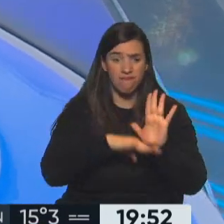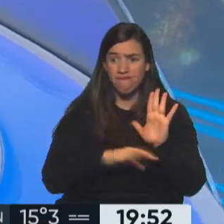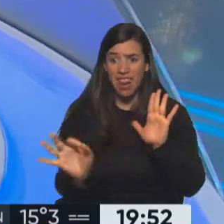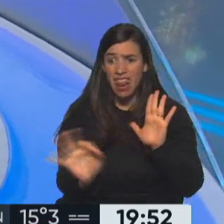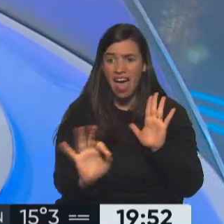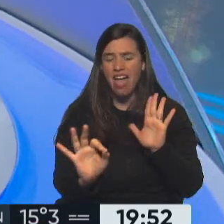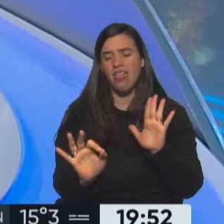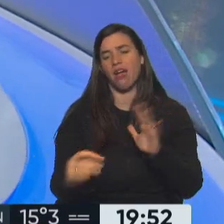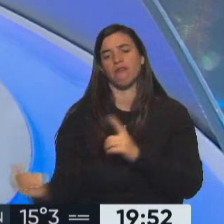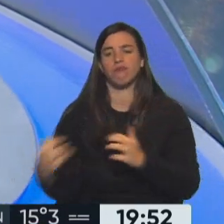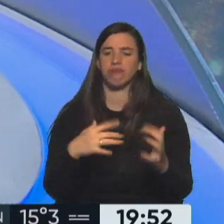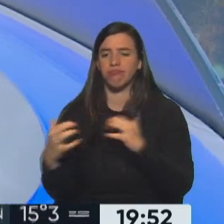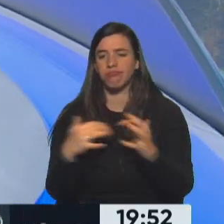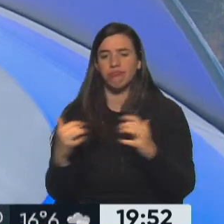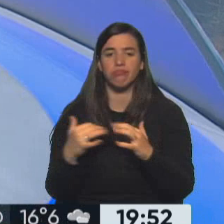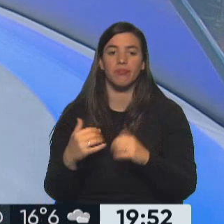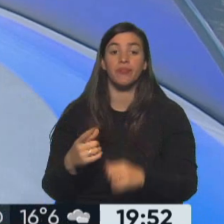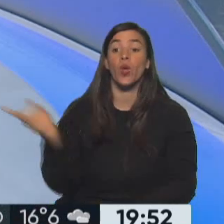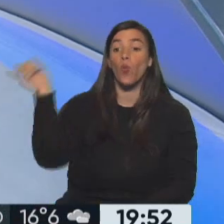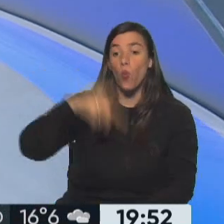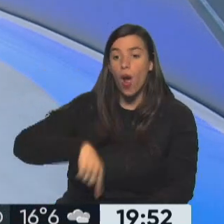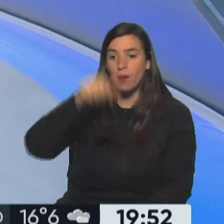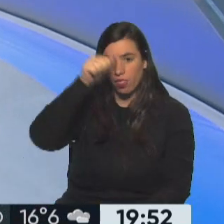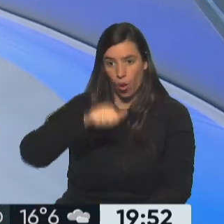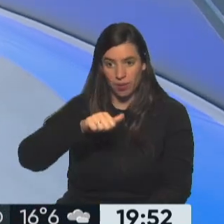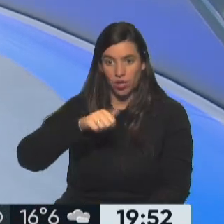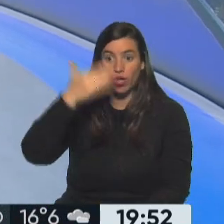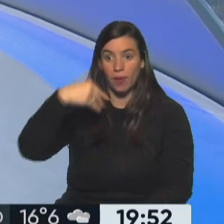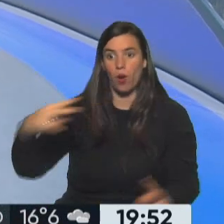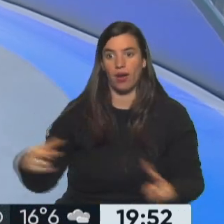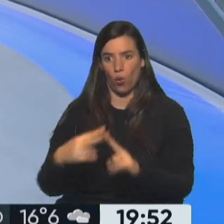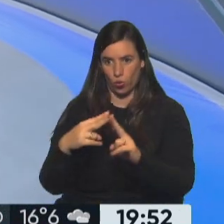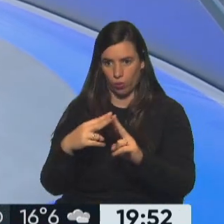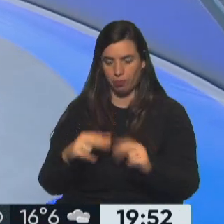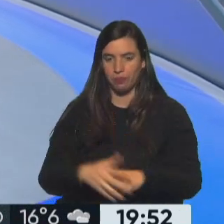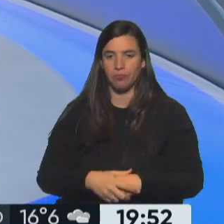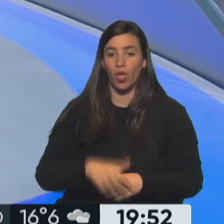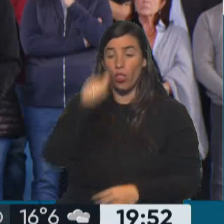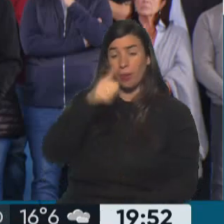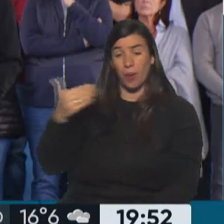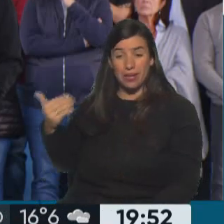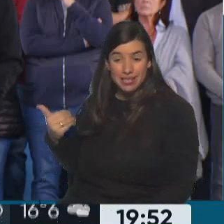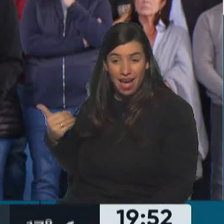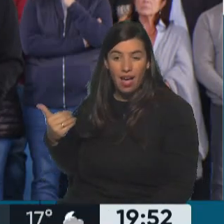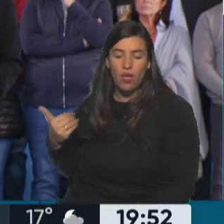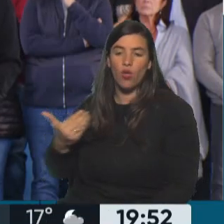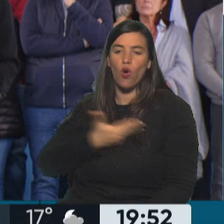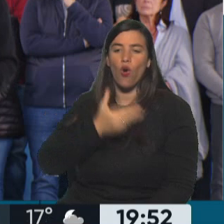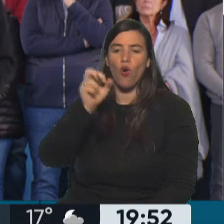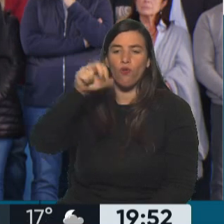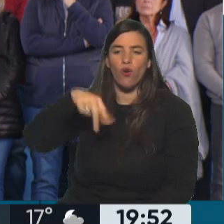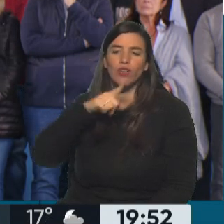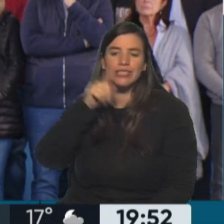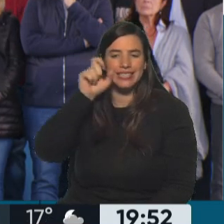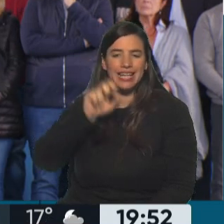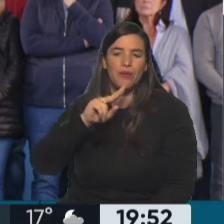el domingo, después del domingo, Fíjate, raíz de reuniones. El domingo, precisamente pasado, Fontevecchia le hace una entrevista